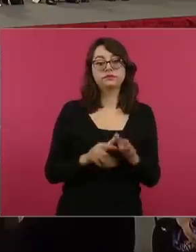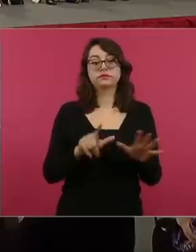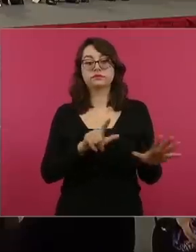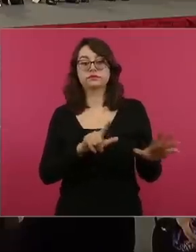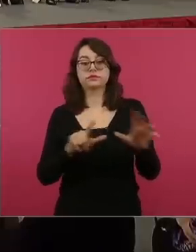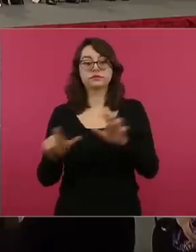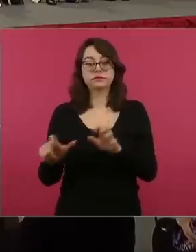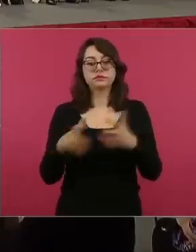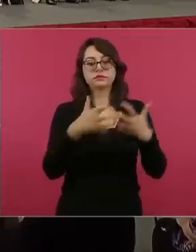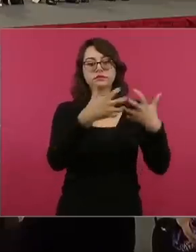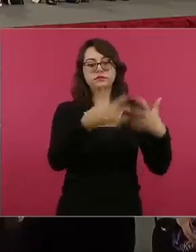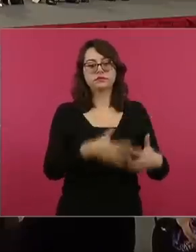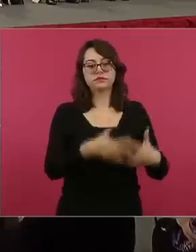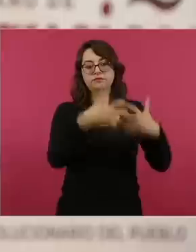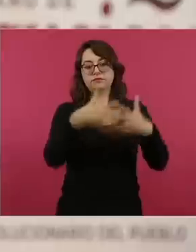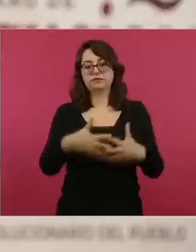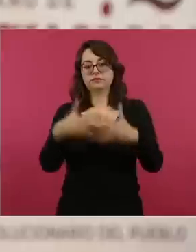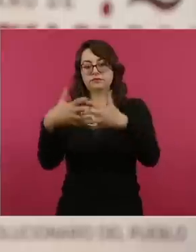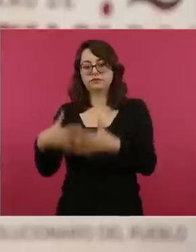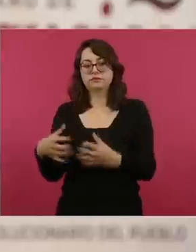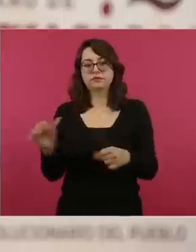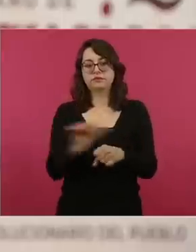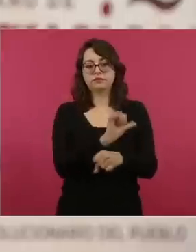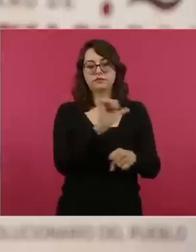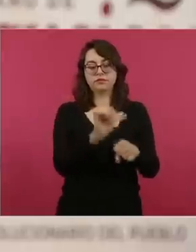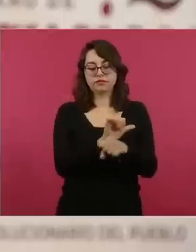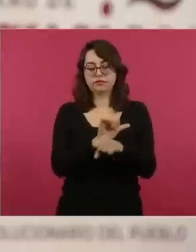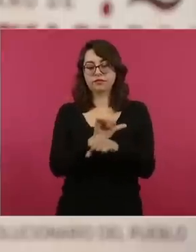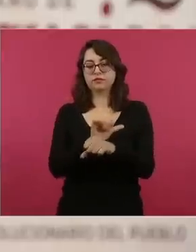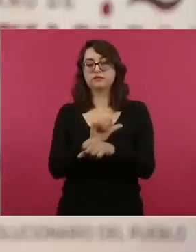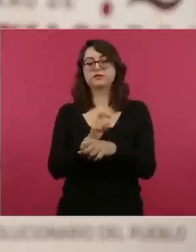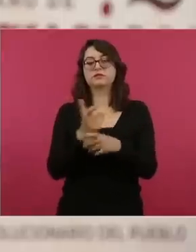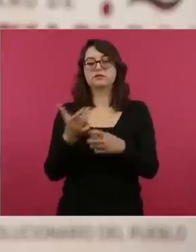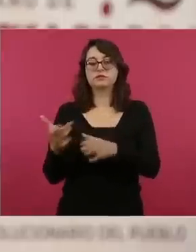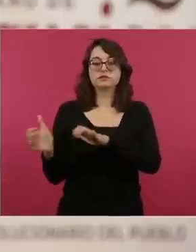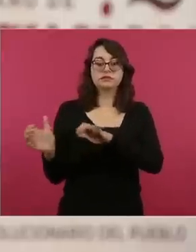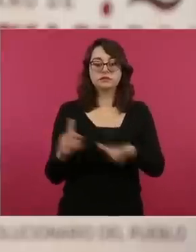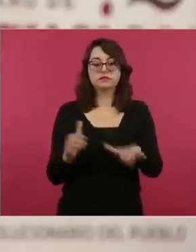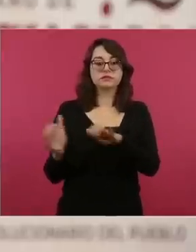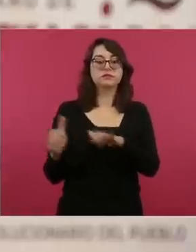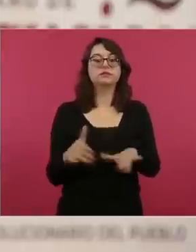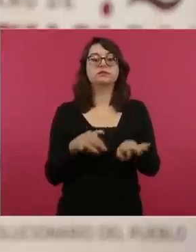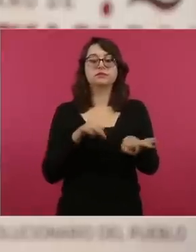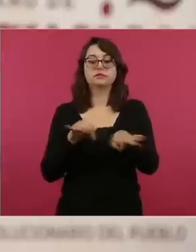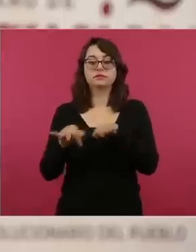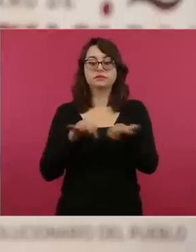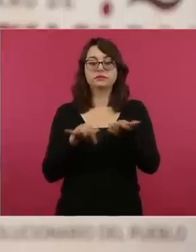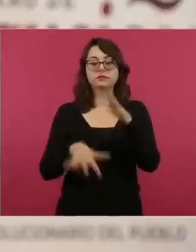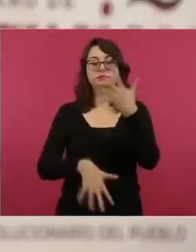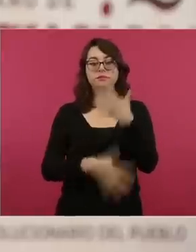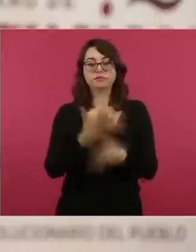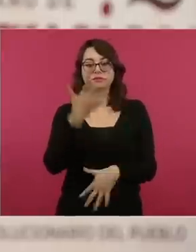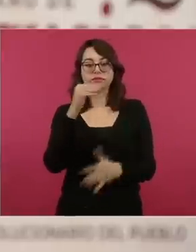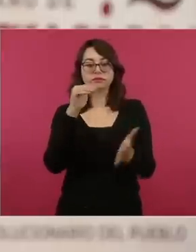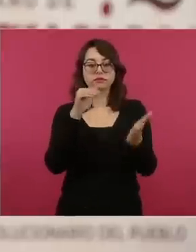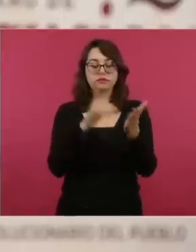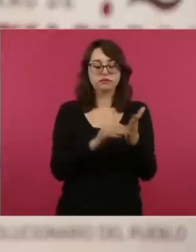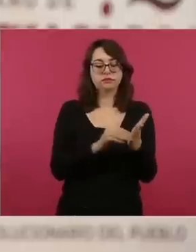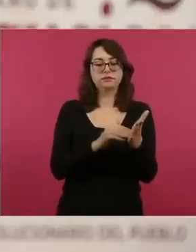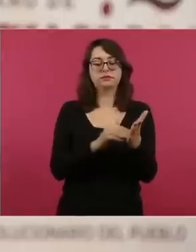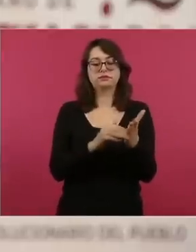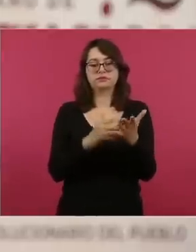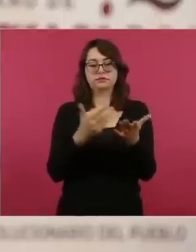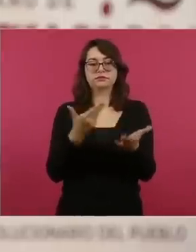unidades de maquinaria pesada de vehículos en este tramo y los empleos se han generado aquí, quince mil empleos en este